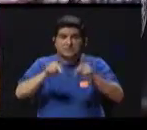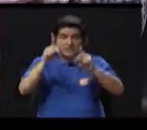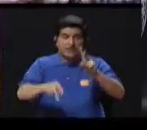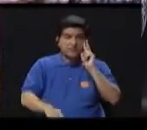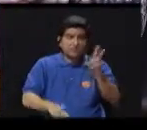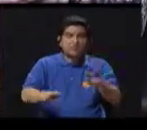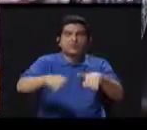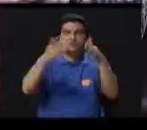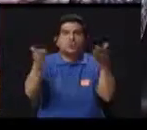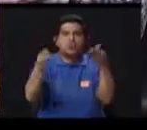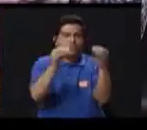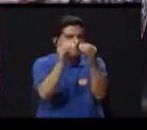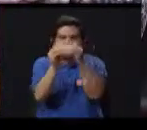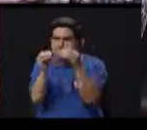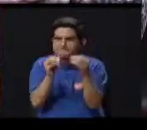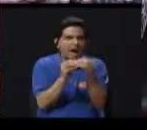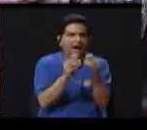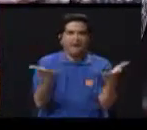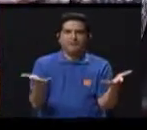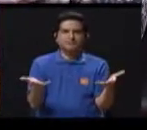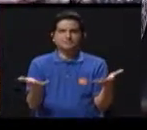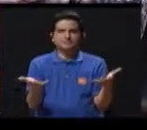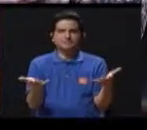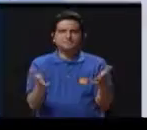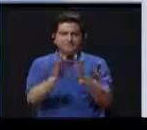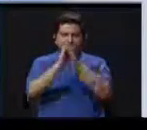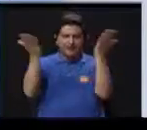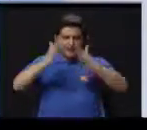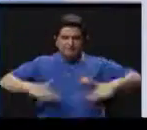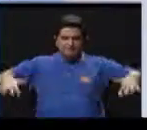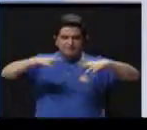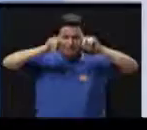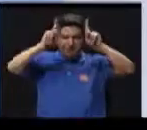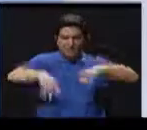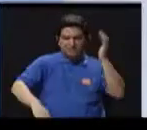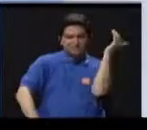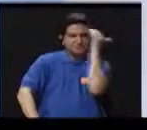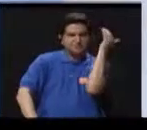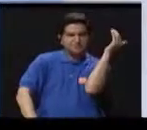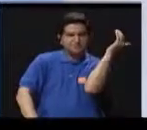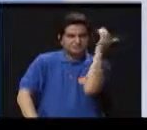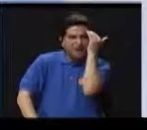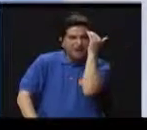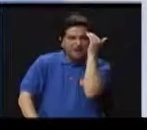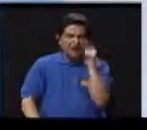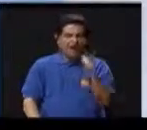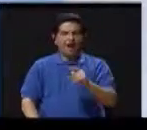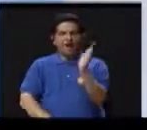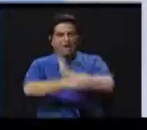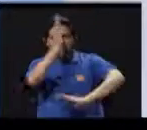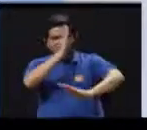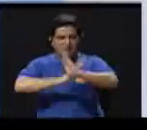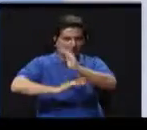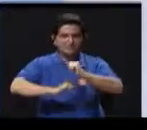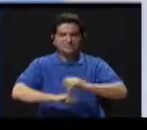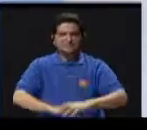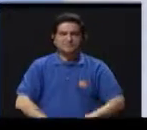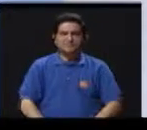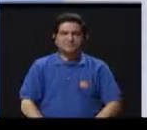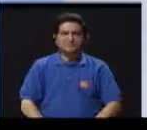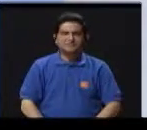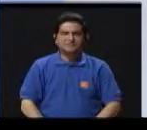gente viera esto, que también era una, abría el espacio para que la gente conociera sobre estas